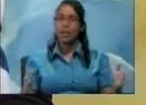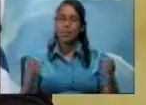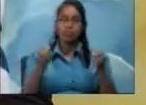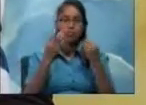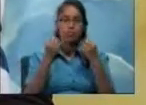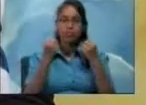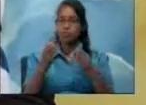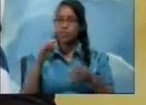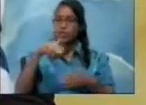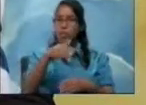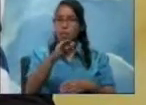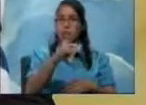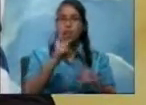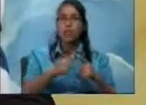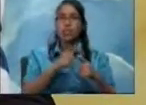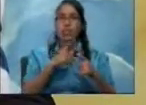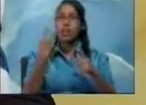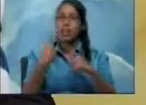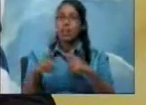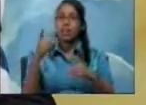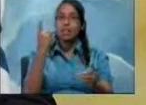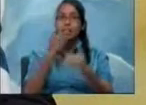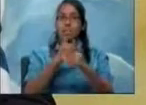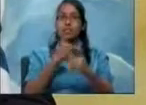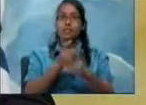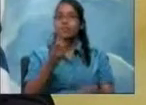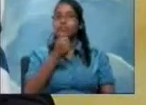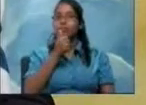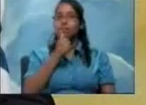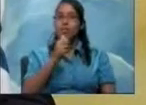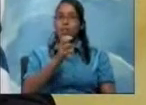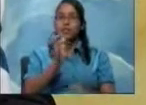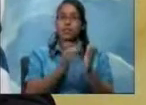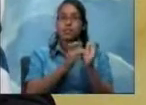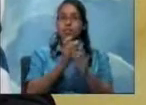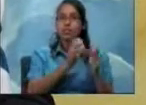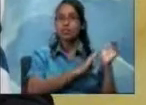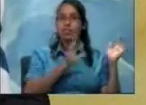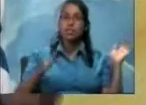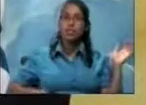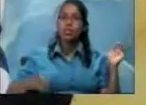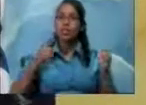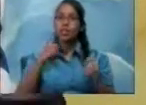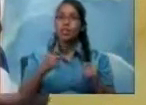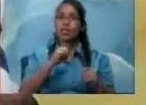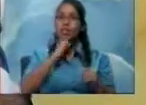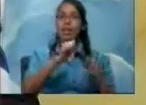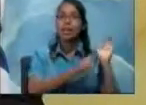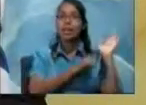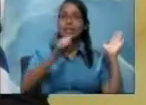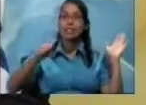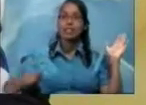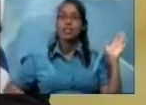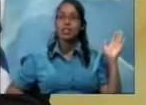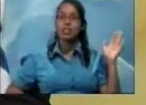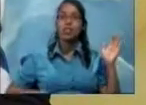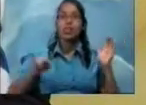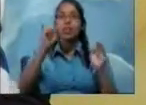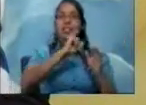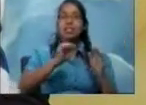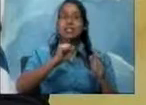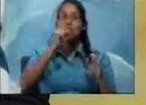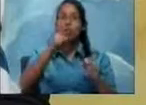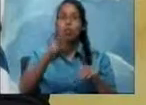de peces entonces aquel discípulo a quien Jesús amaba dijo a Pedro es el señor Simón Pedro